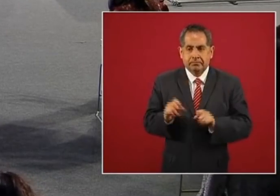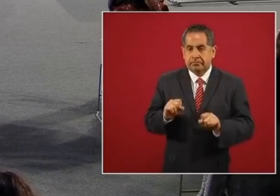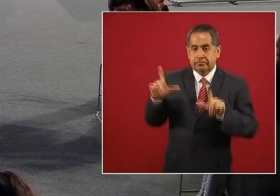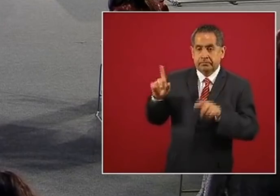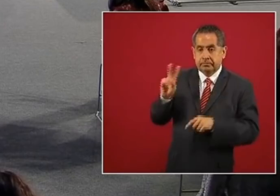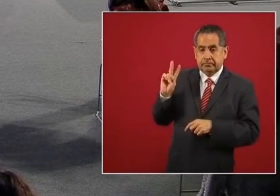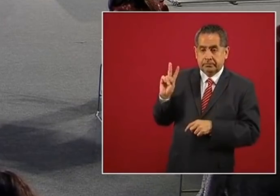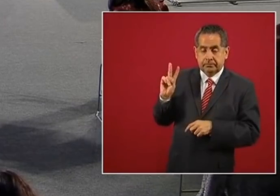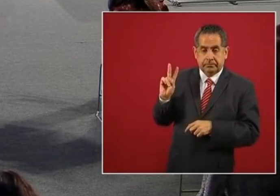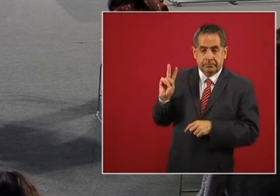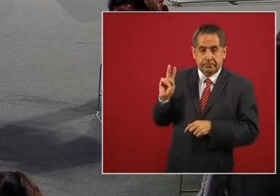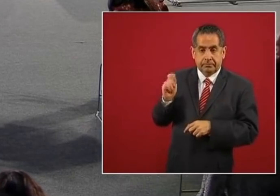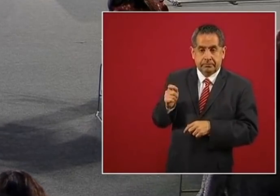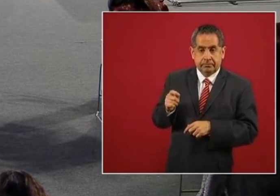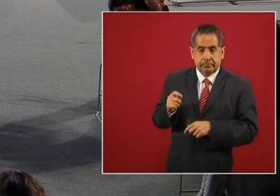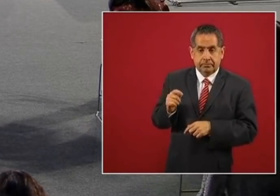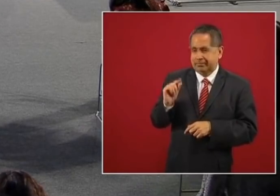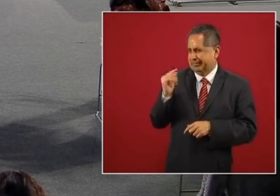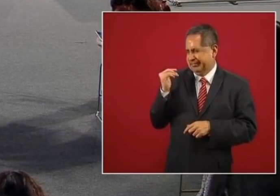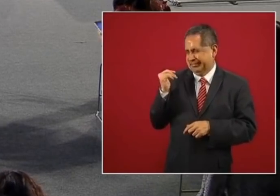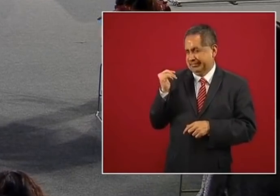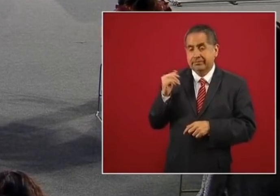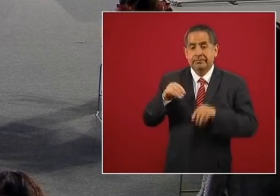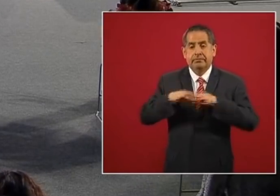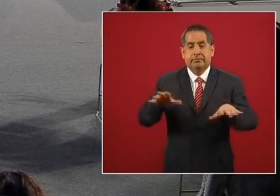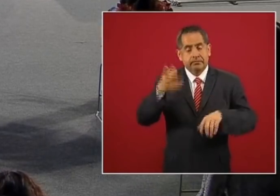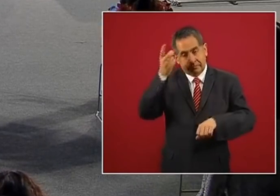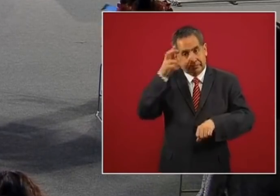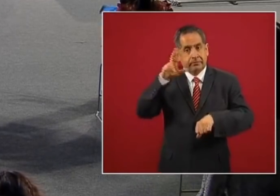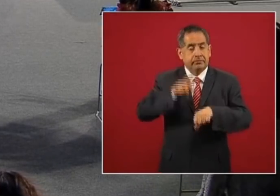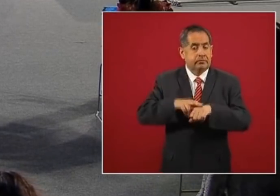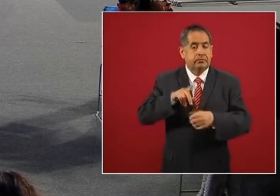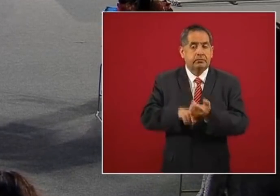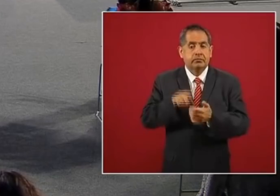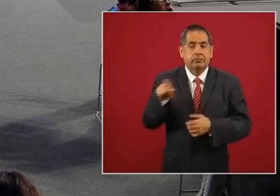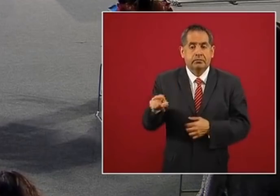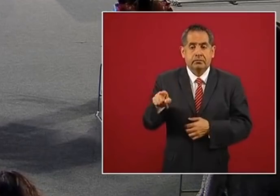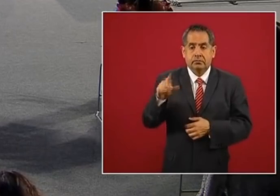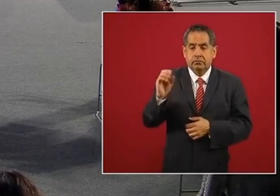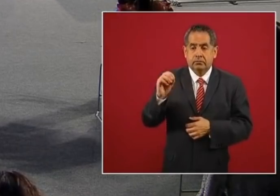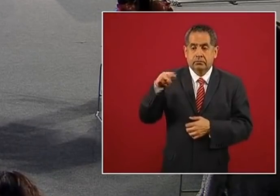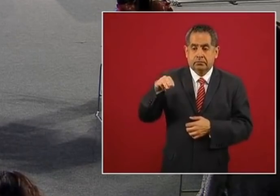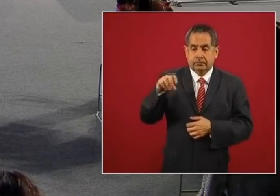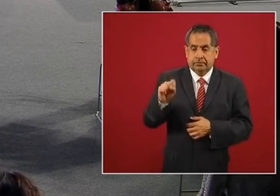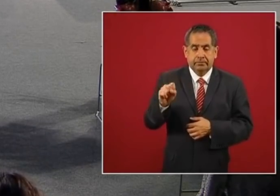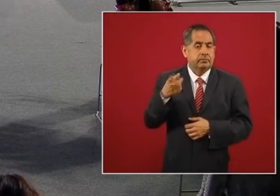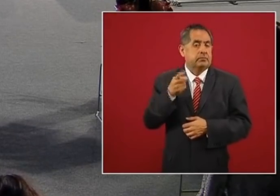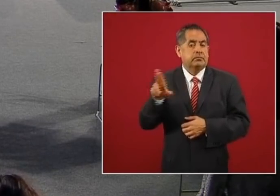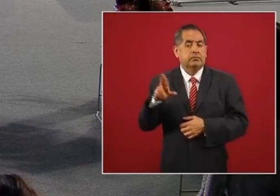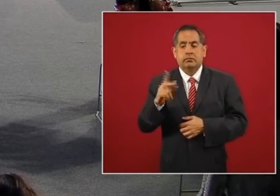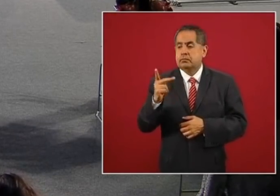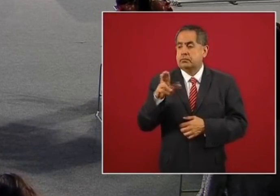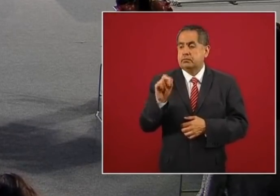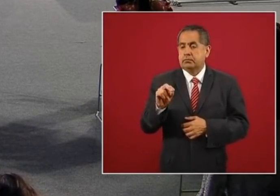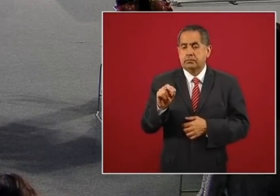pantalla es la más reciente declaración del director general de la Organización Mundial de la Salud, el doctor